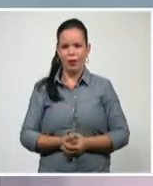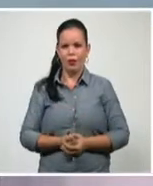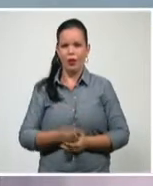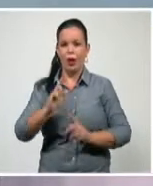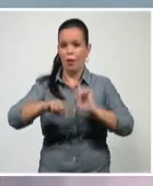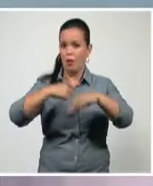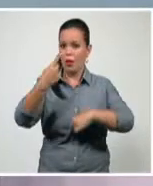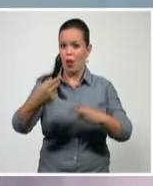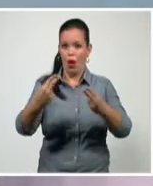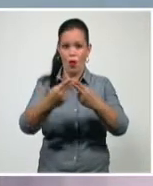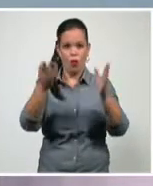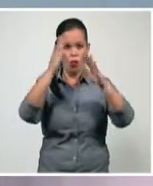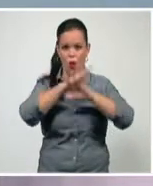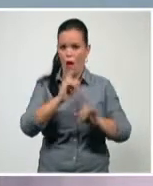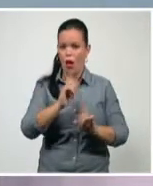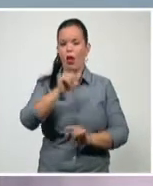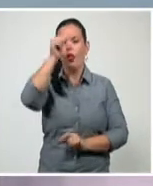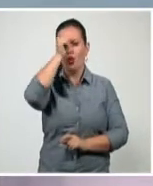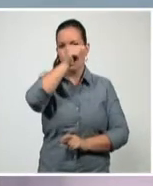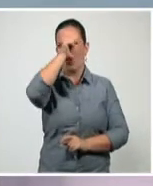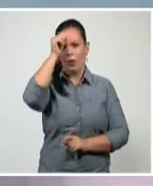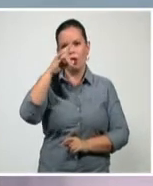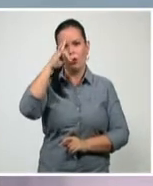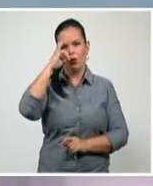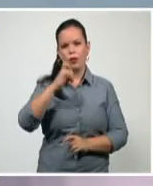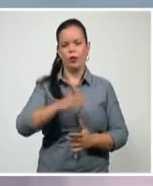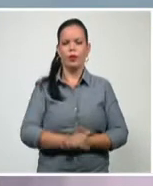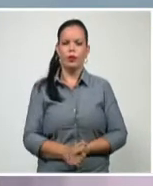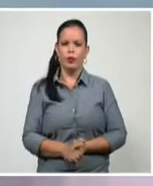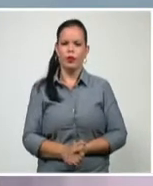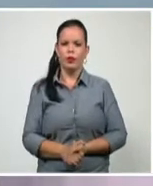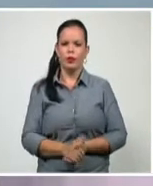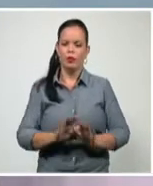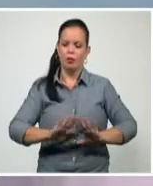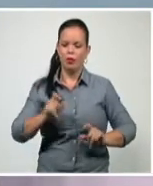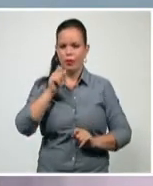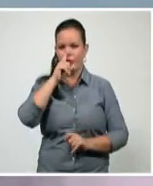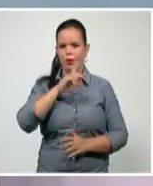el domingo Leandro Martínez contra Noel Vicentenza. Y hasta aquí el deporte. Buenas noches.